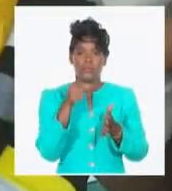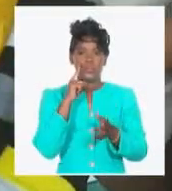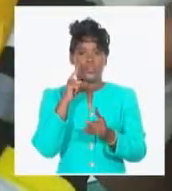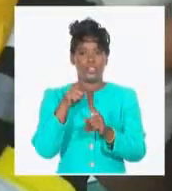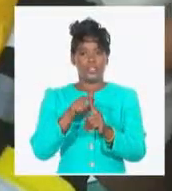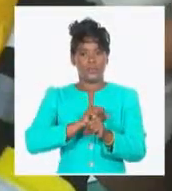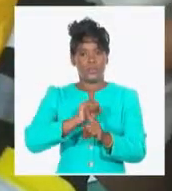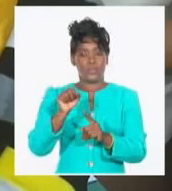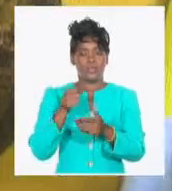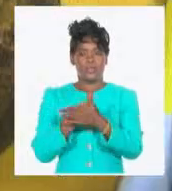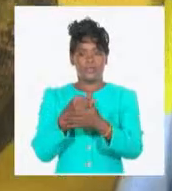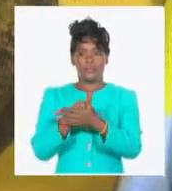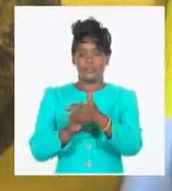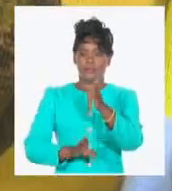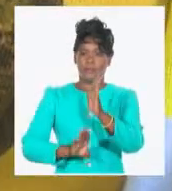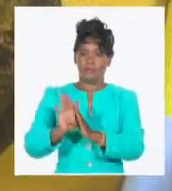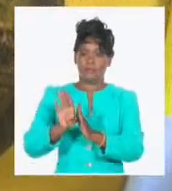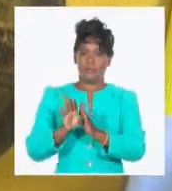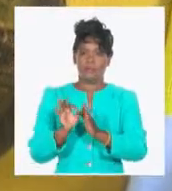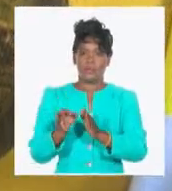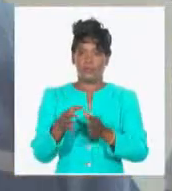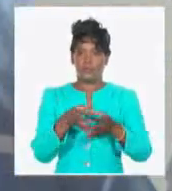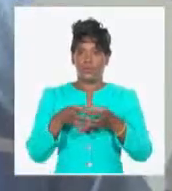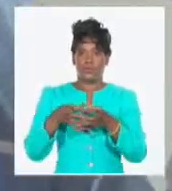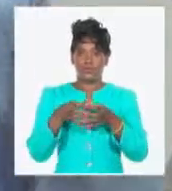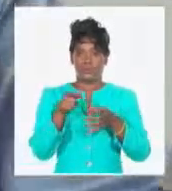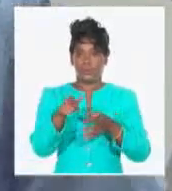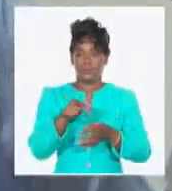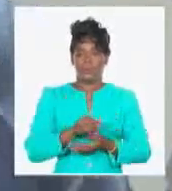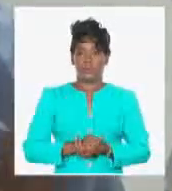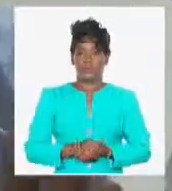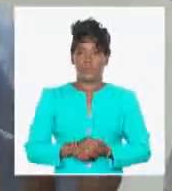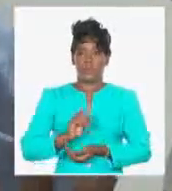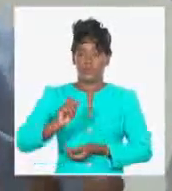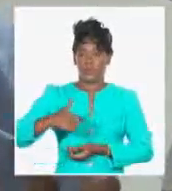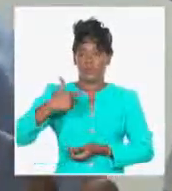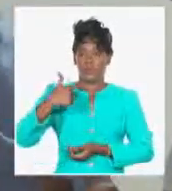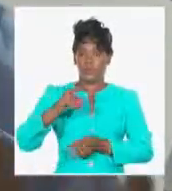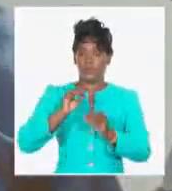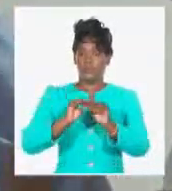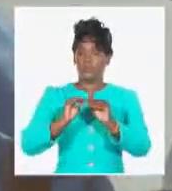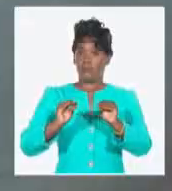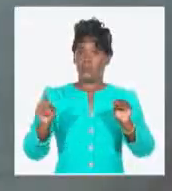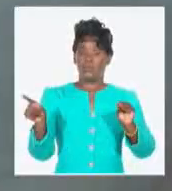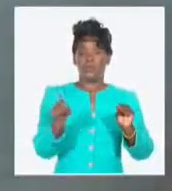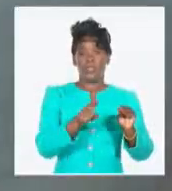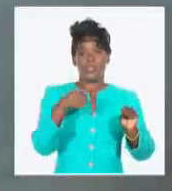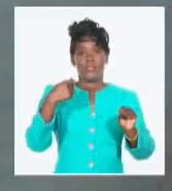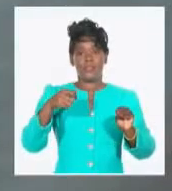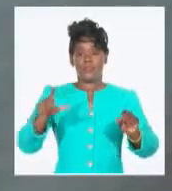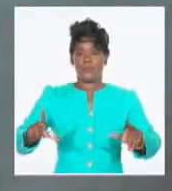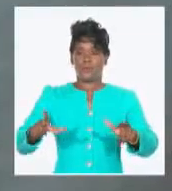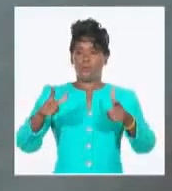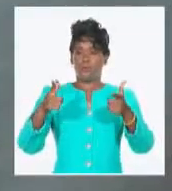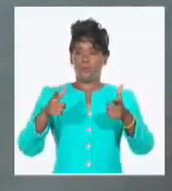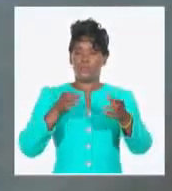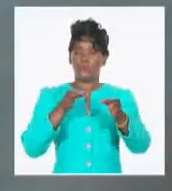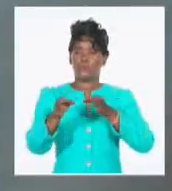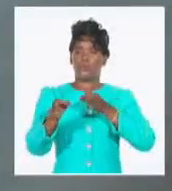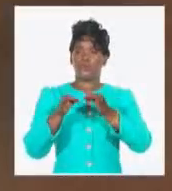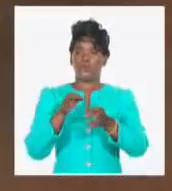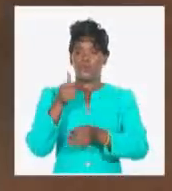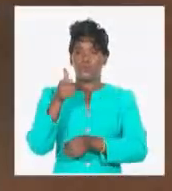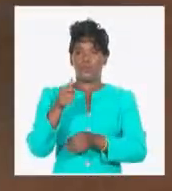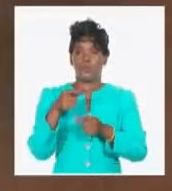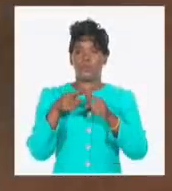el desarrollo territorial. Valdés Mesa llamó a que cada servidor público cumpla sus funciones desde el poder